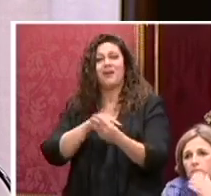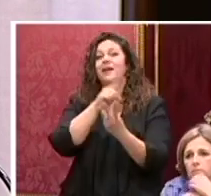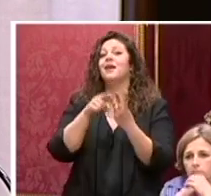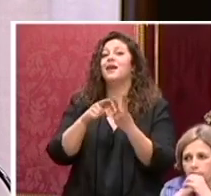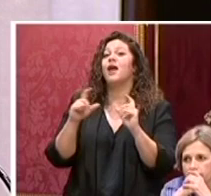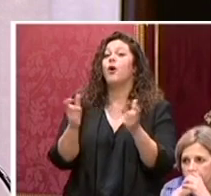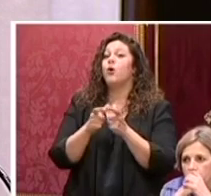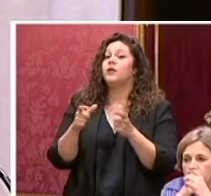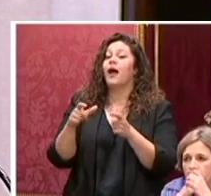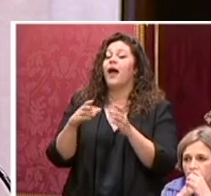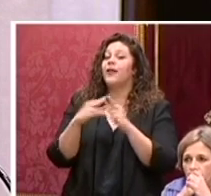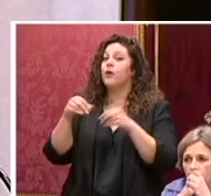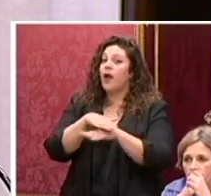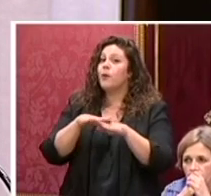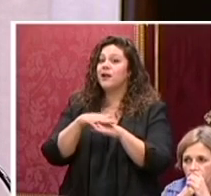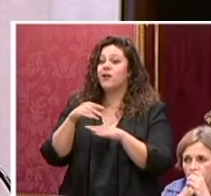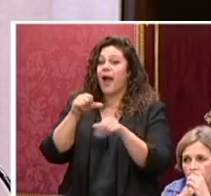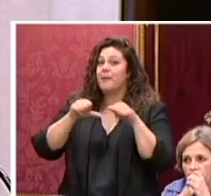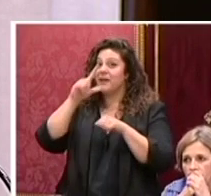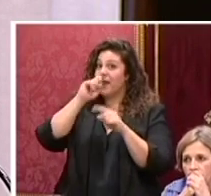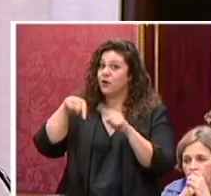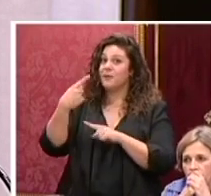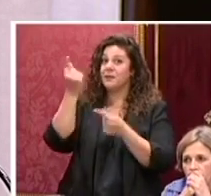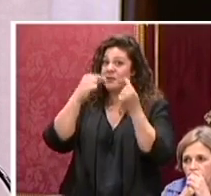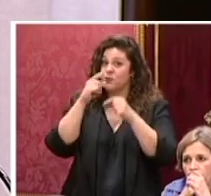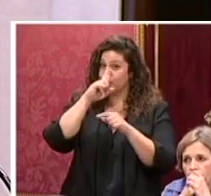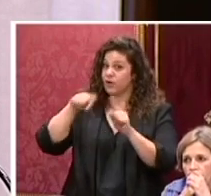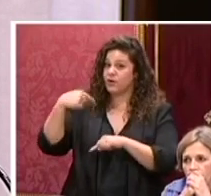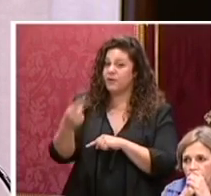a partir del próximo año, del próximo ejercicio presupuestario,